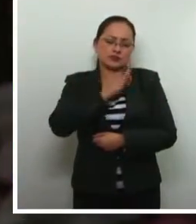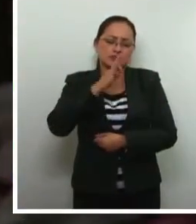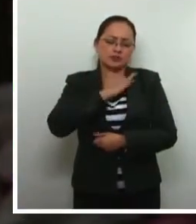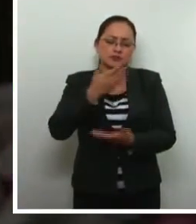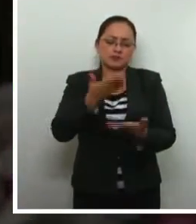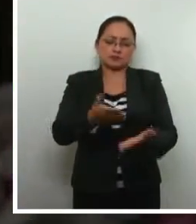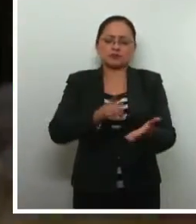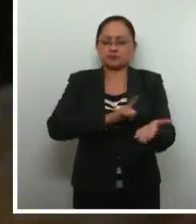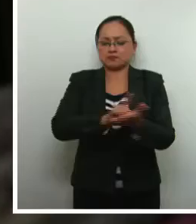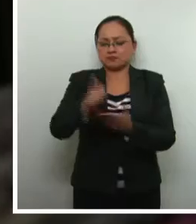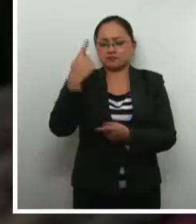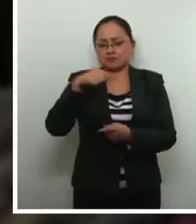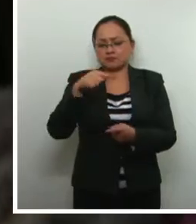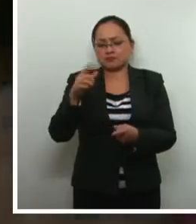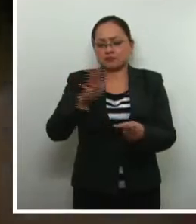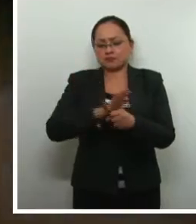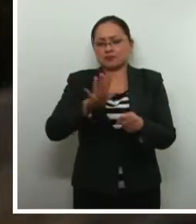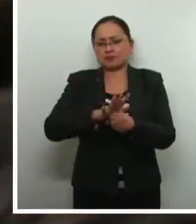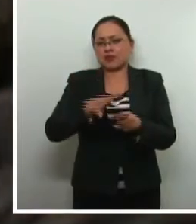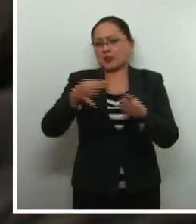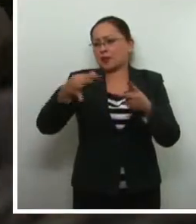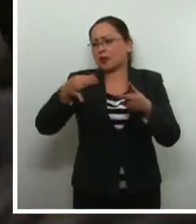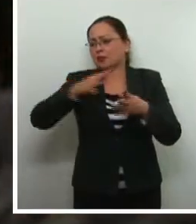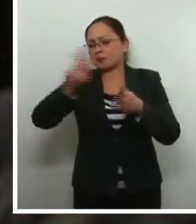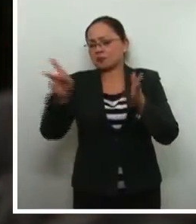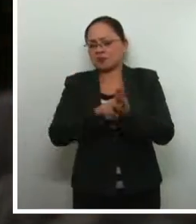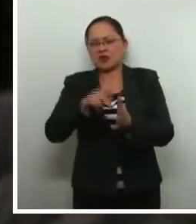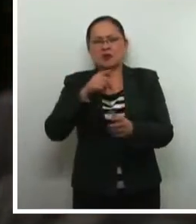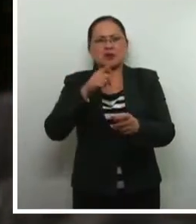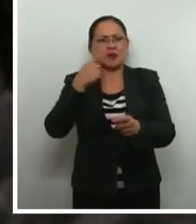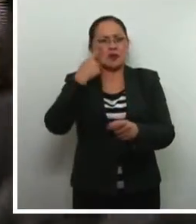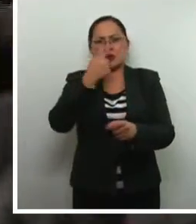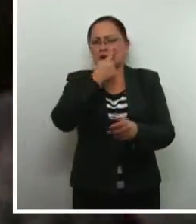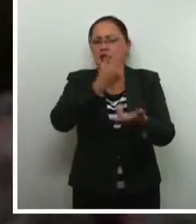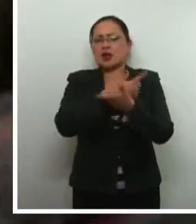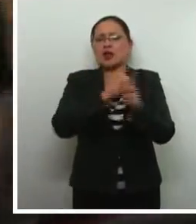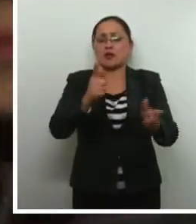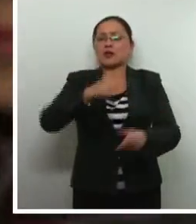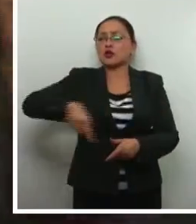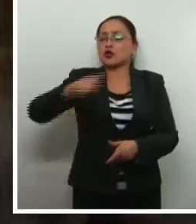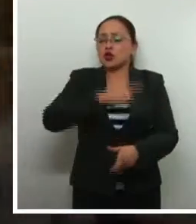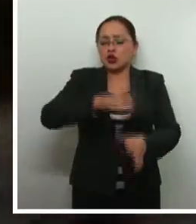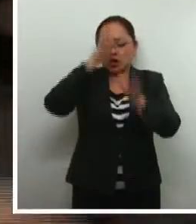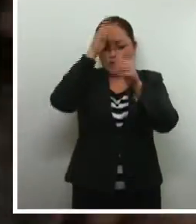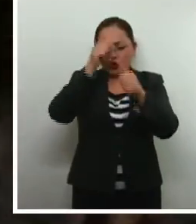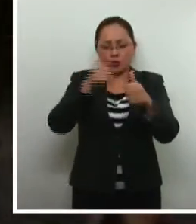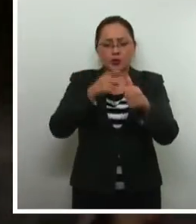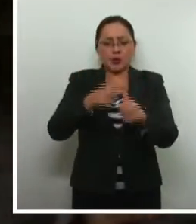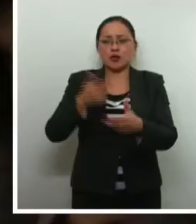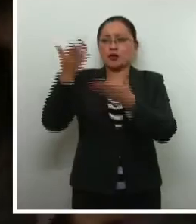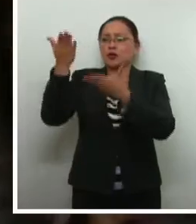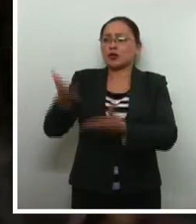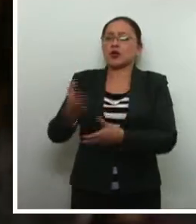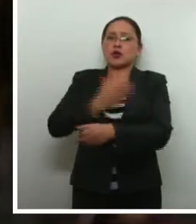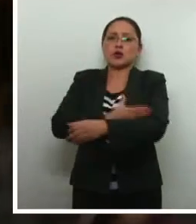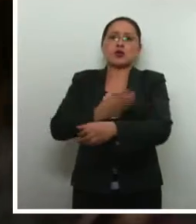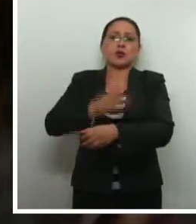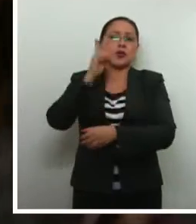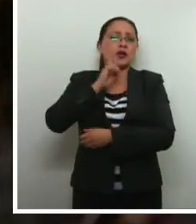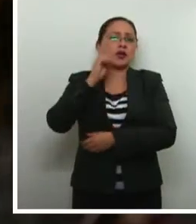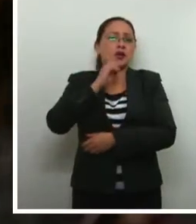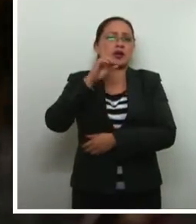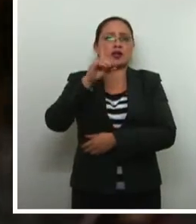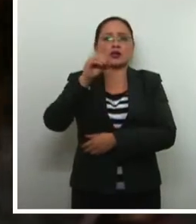derecho a poner el número de reservas que quiera. Hemos quedado, y coincido primero con mi compañera